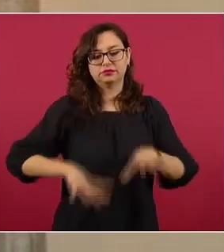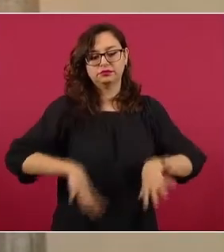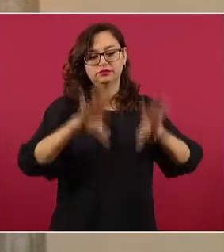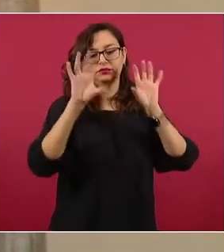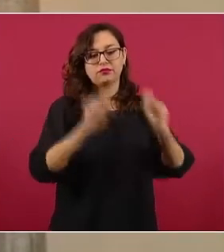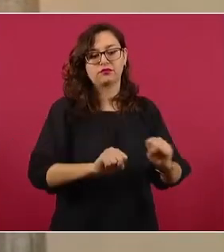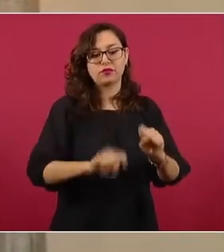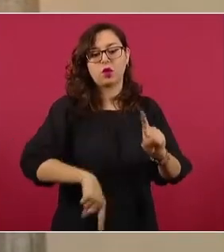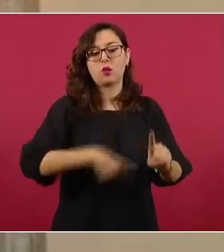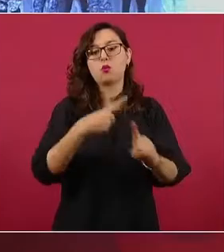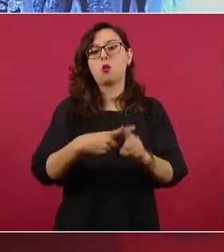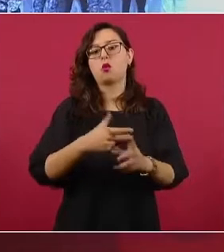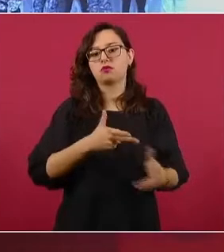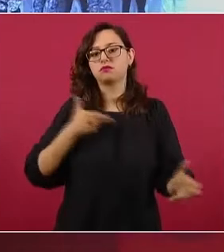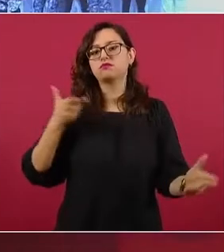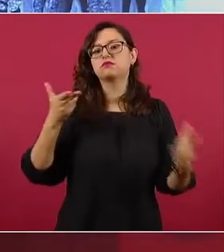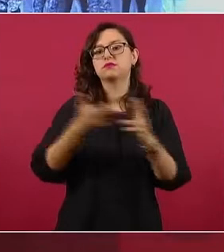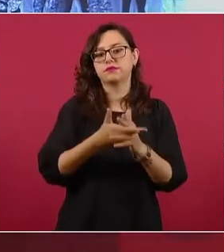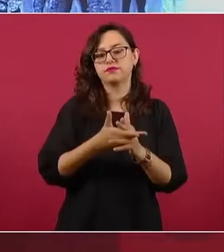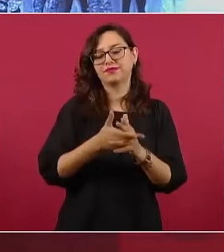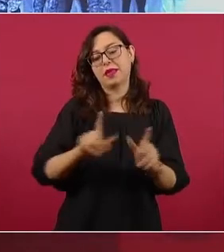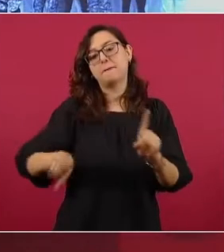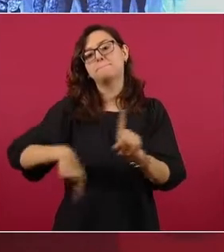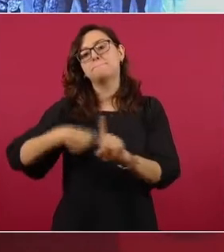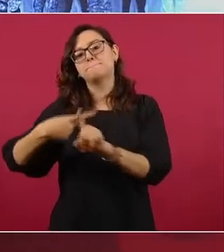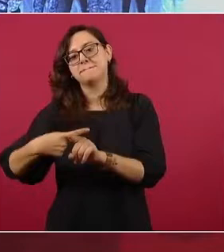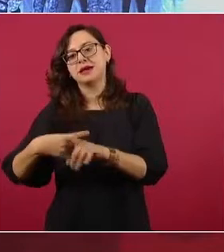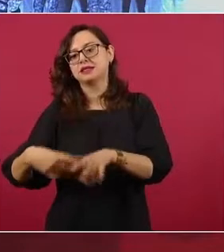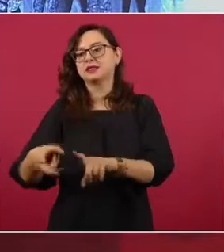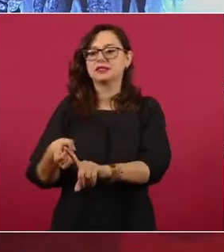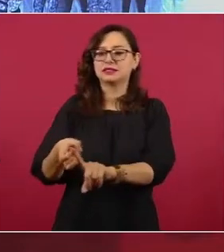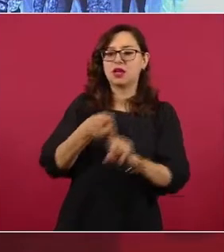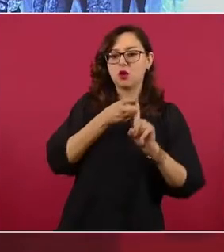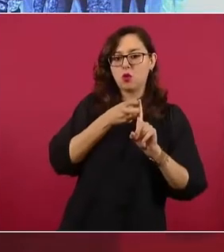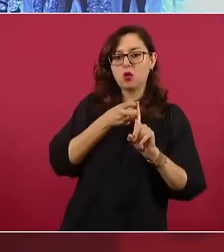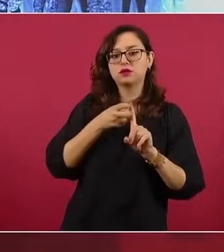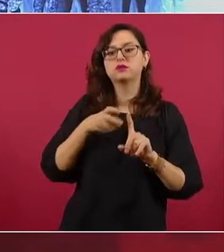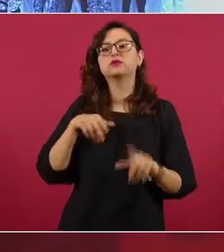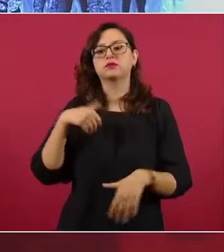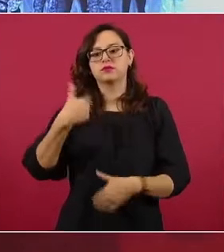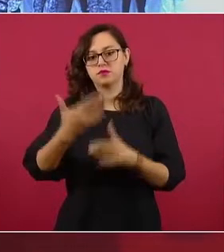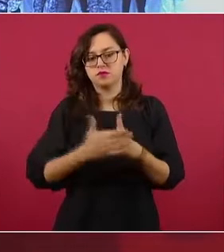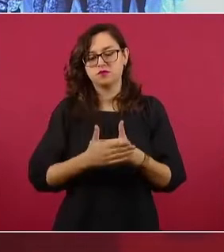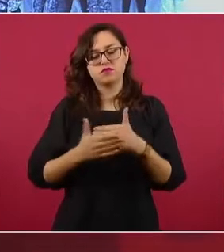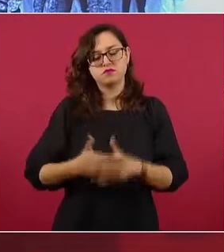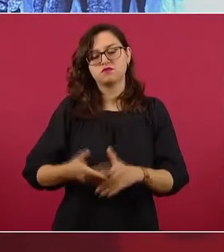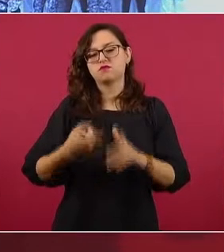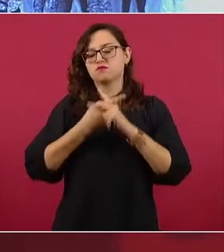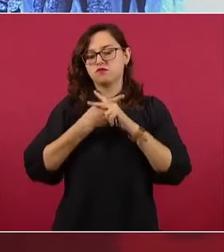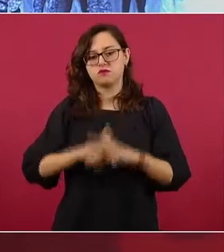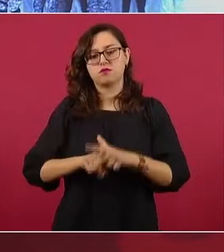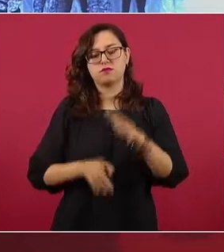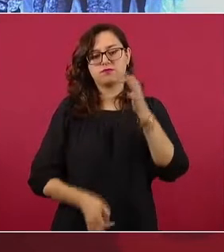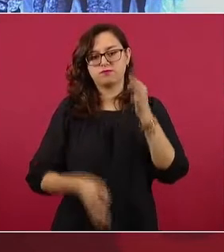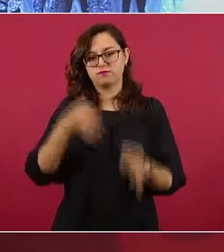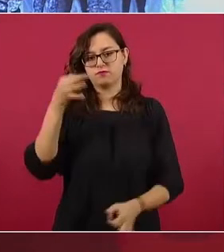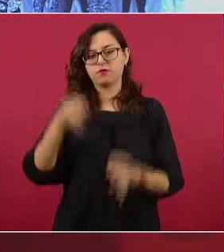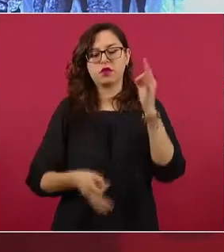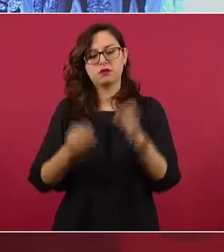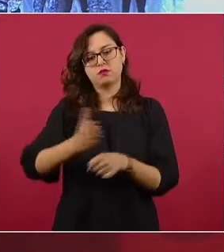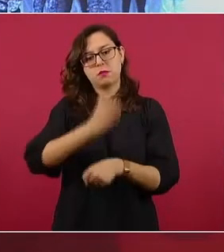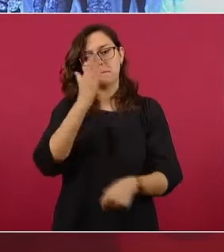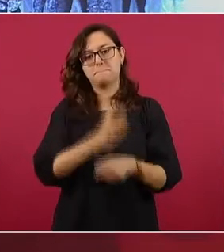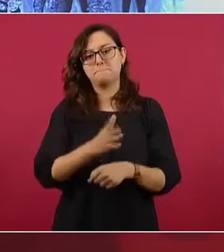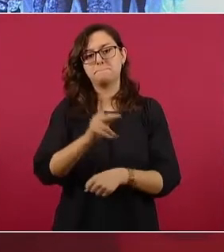que se le ejecutó al momento de su detención. Se presentará ante el juez para vincularlo penalmente